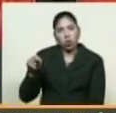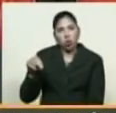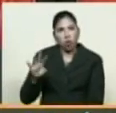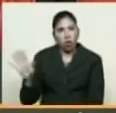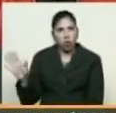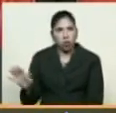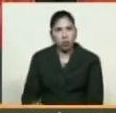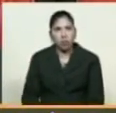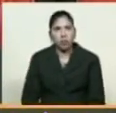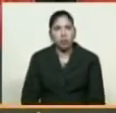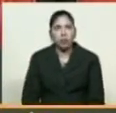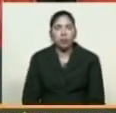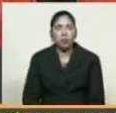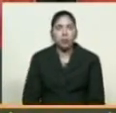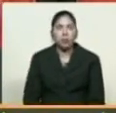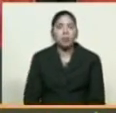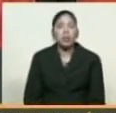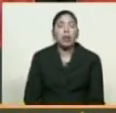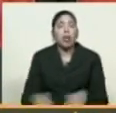Además, también queremos desde aquí